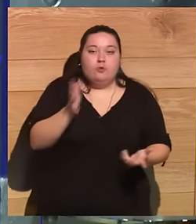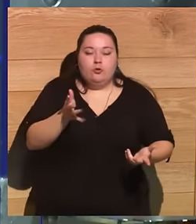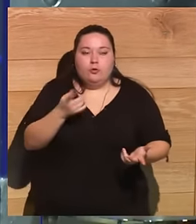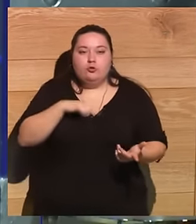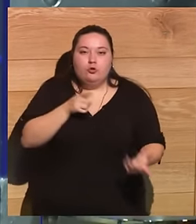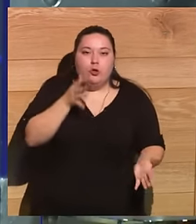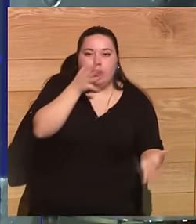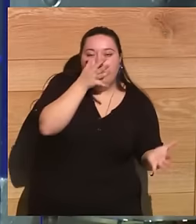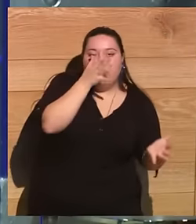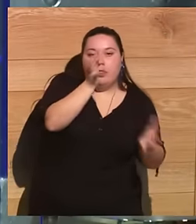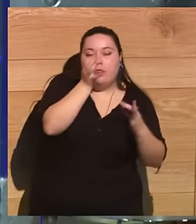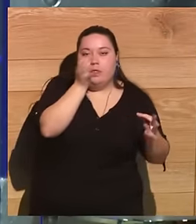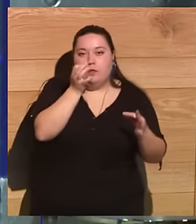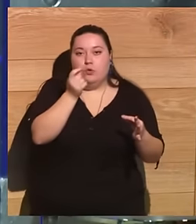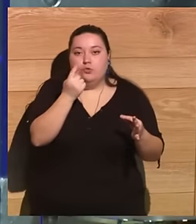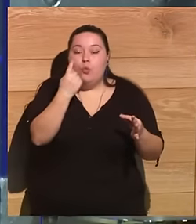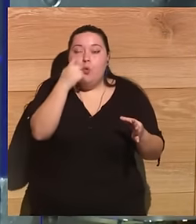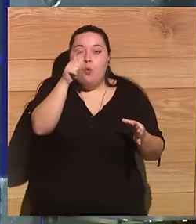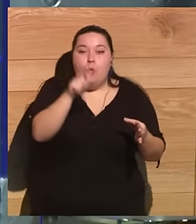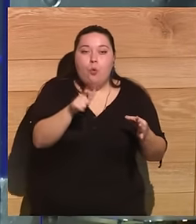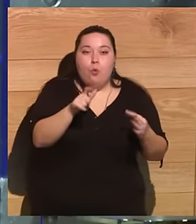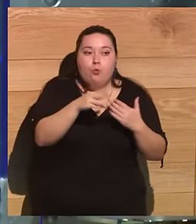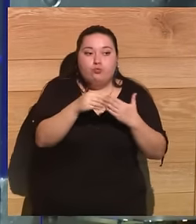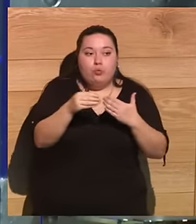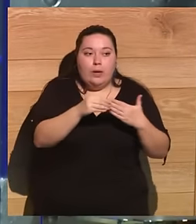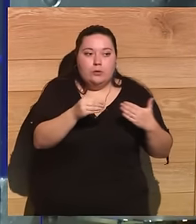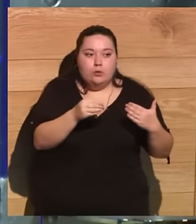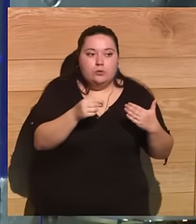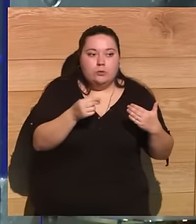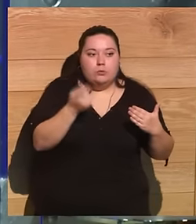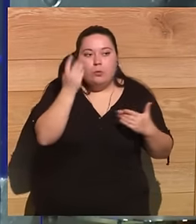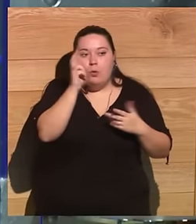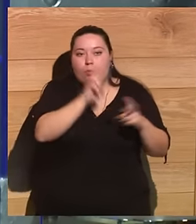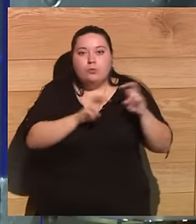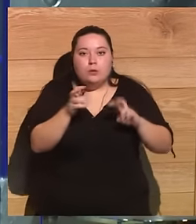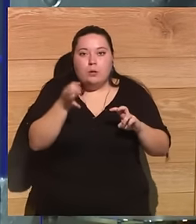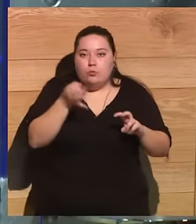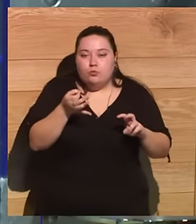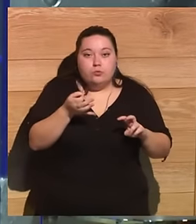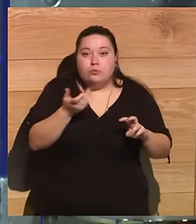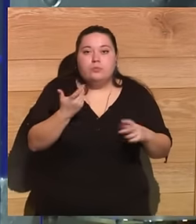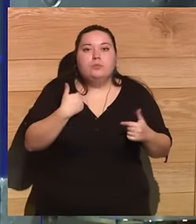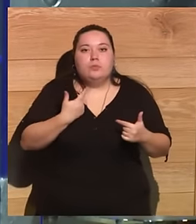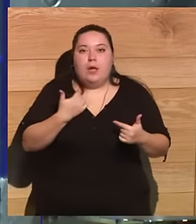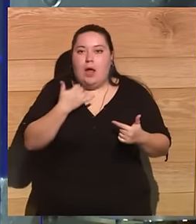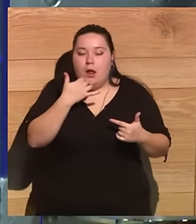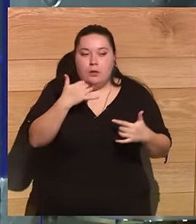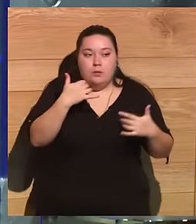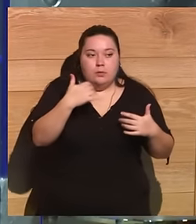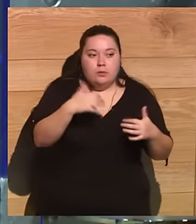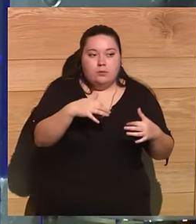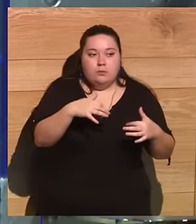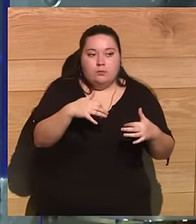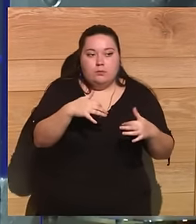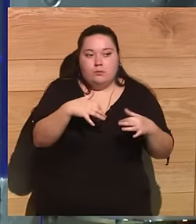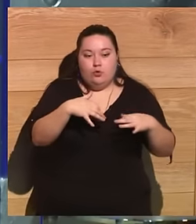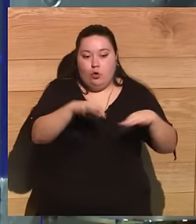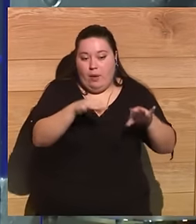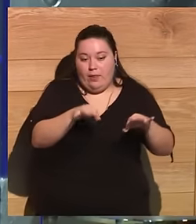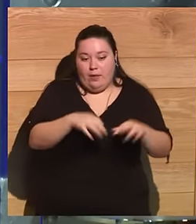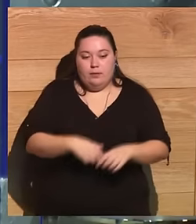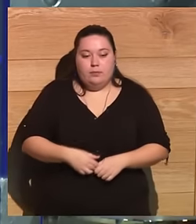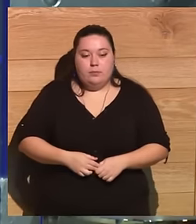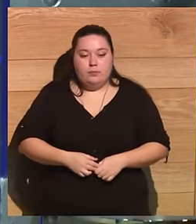queremos tener datos de solo sujetos e intentamos buscar maneras de normalizarlas antes de hacer promedios, antes de